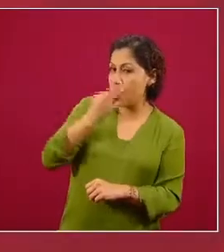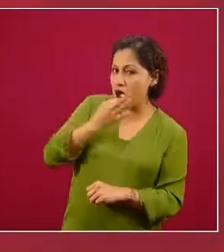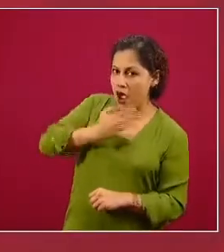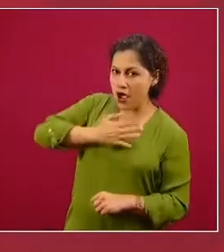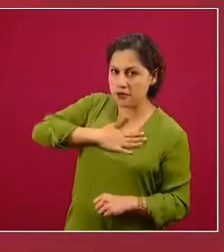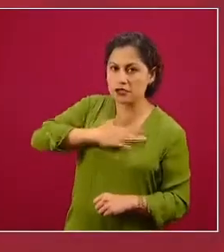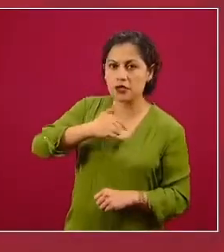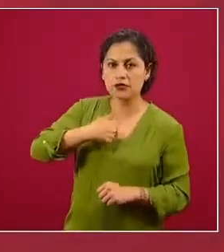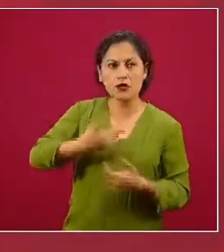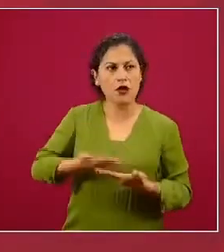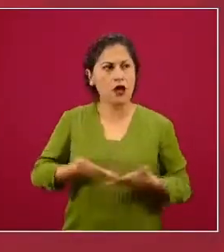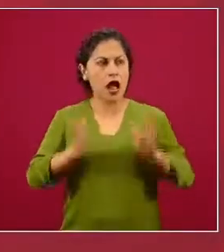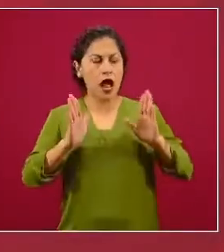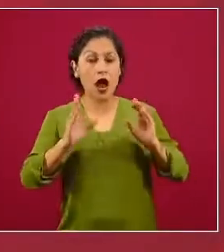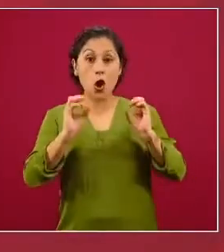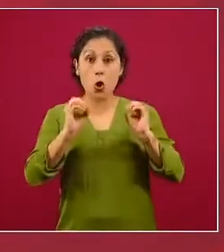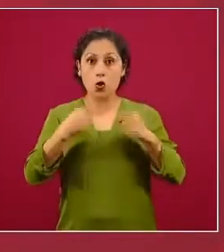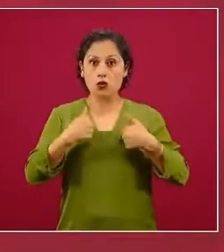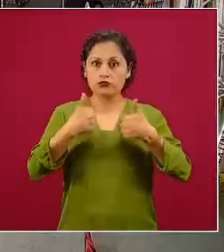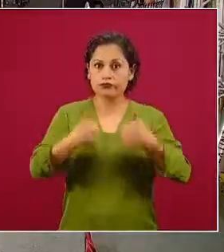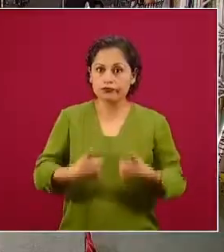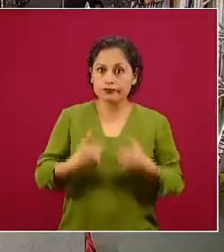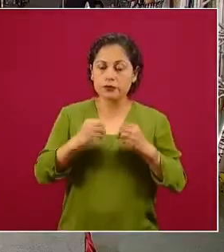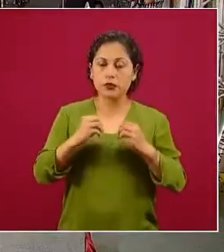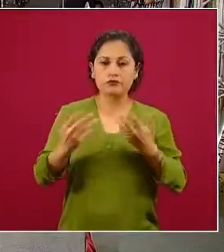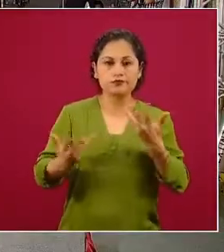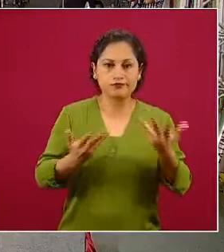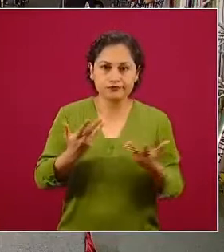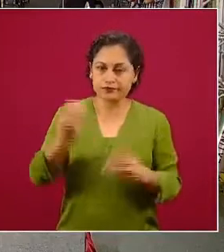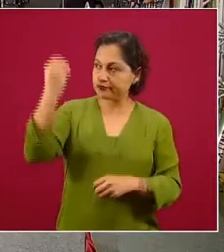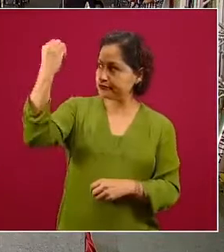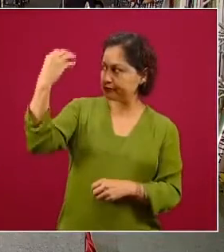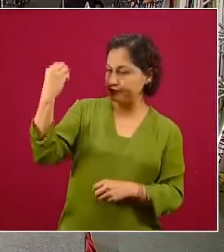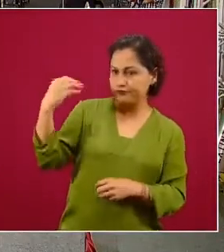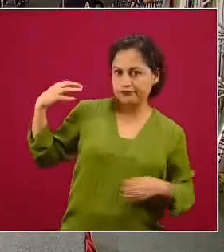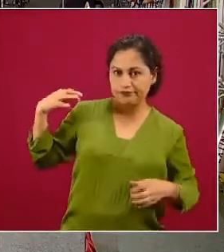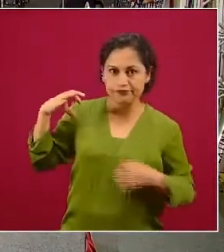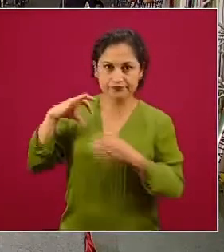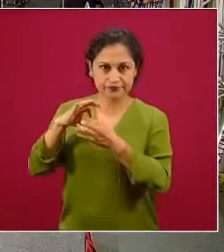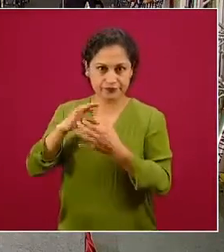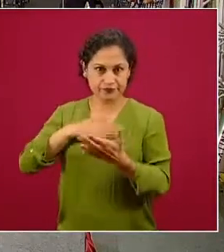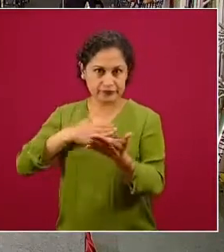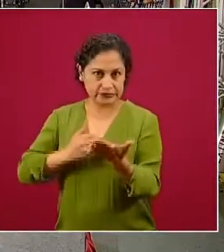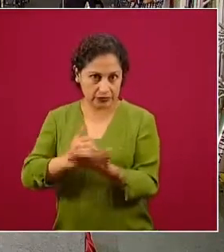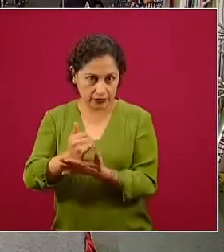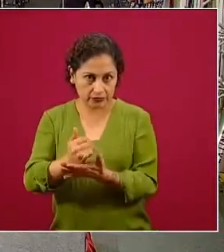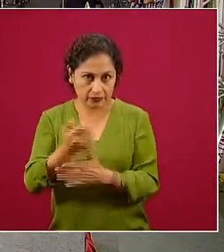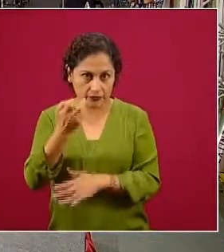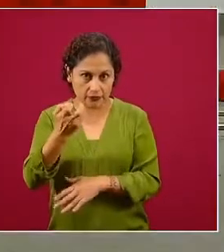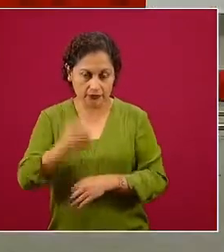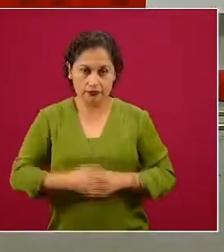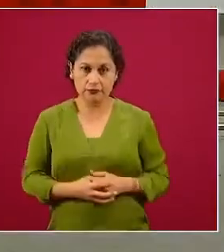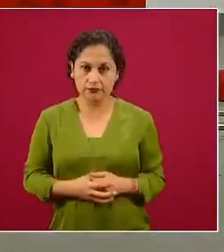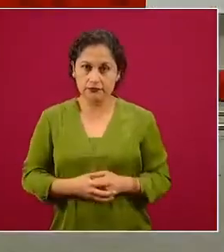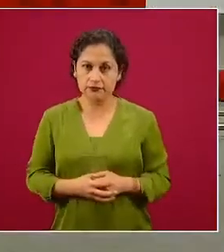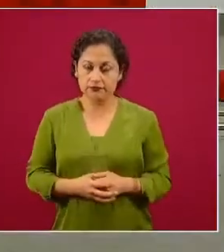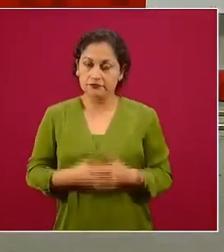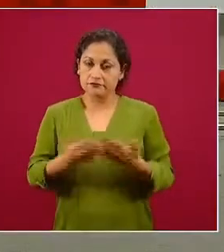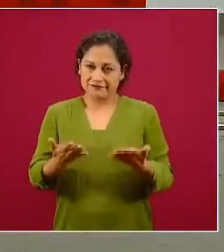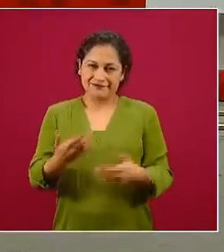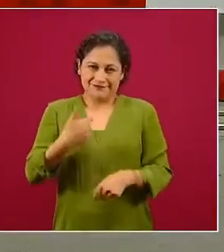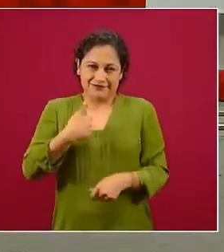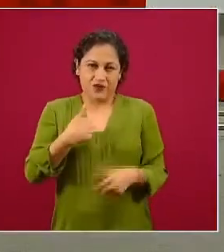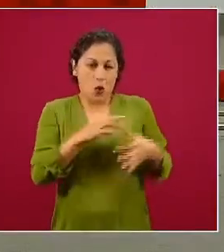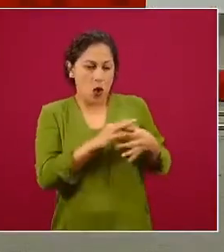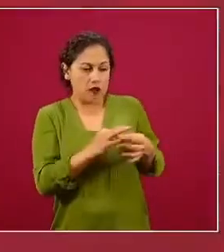riesgo sustantivo de rebrote, que siempre existe el riesgo, por cierto. Pero bueno, relato todo esto también